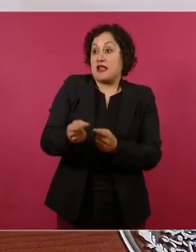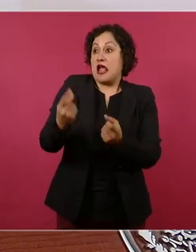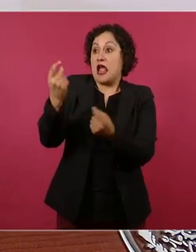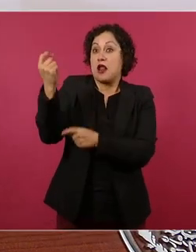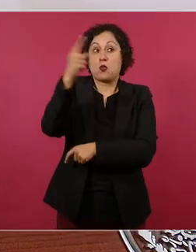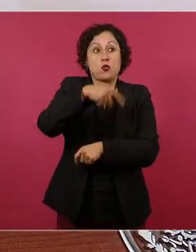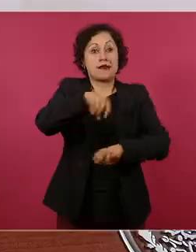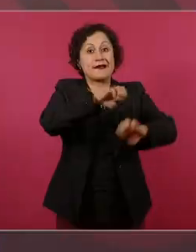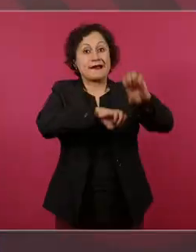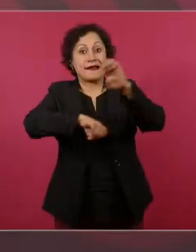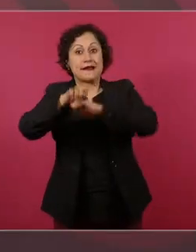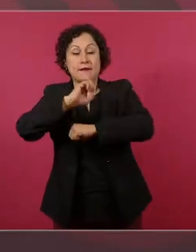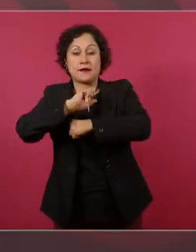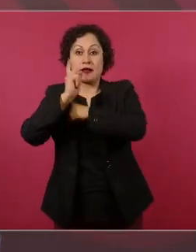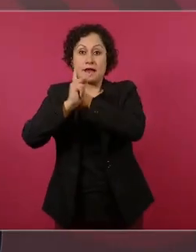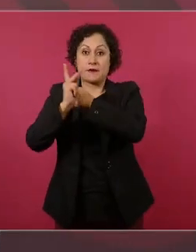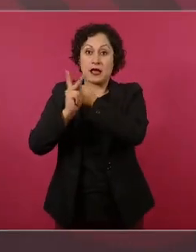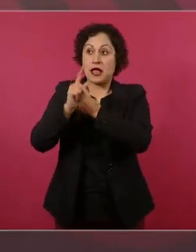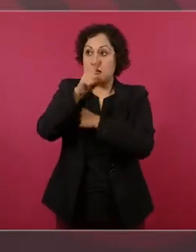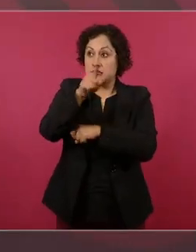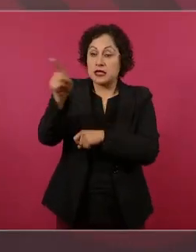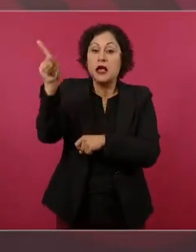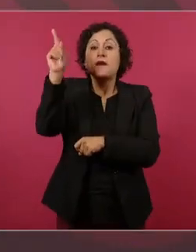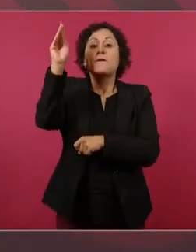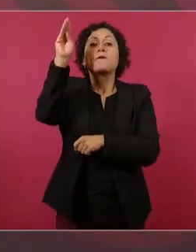de que el dueño de la tierra